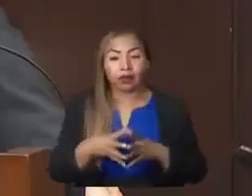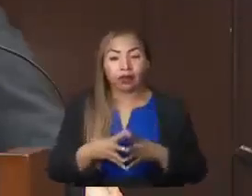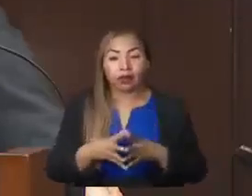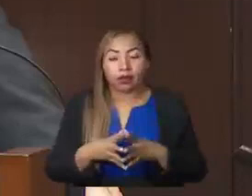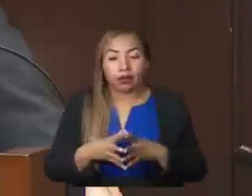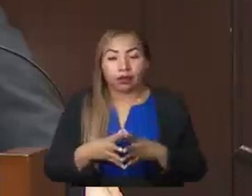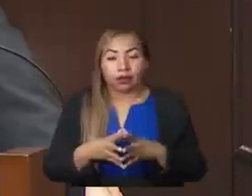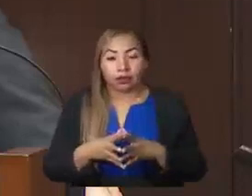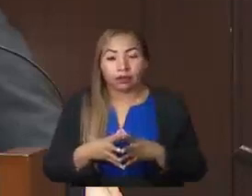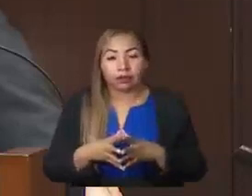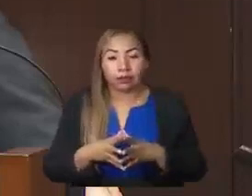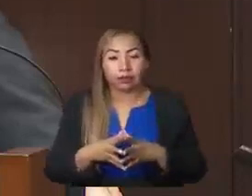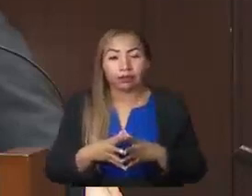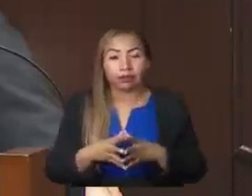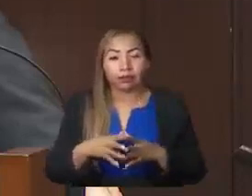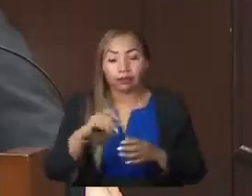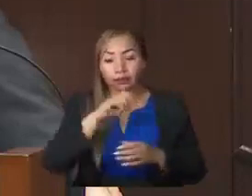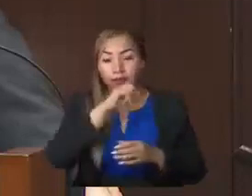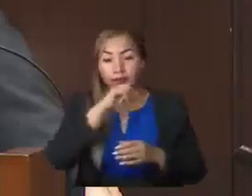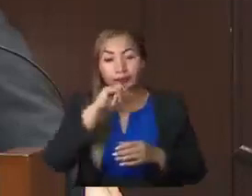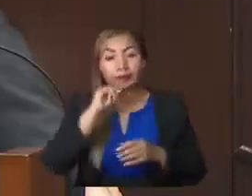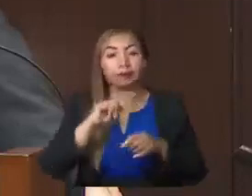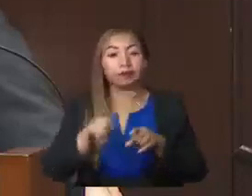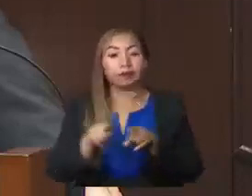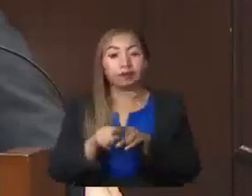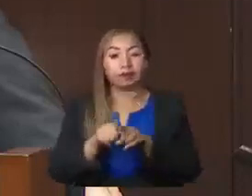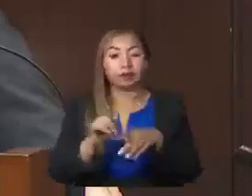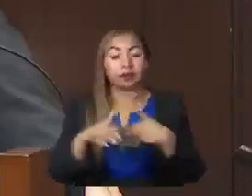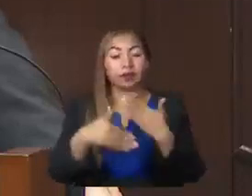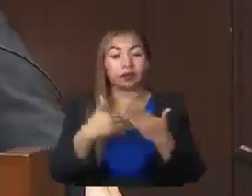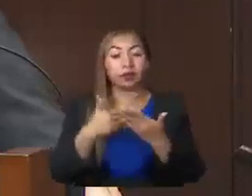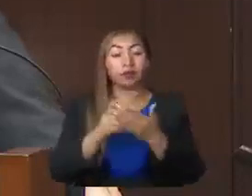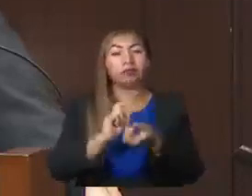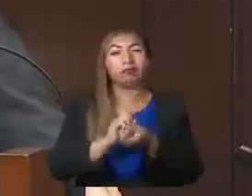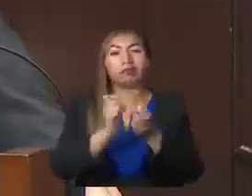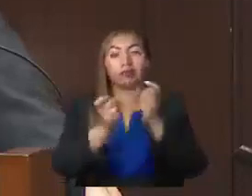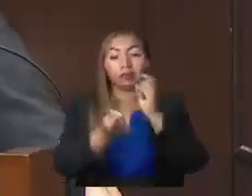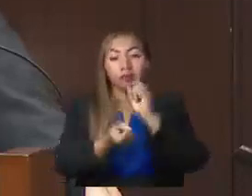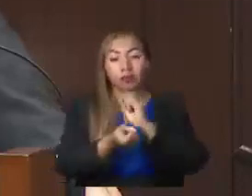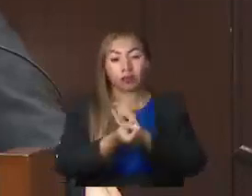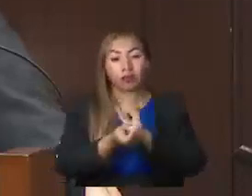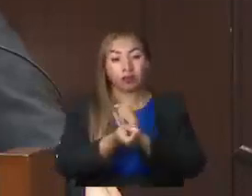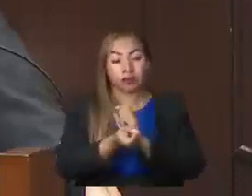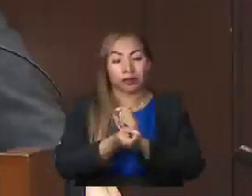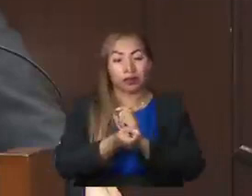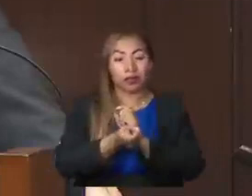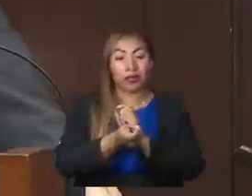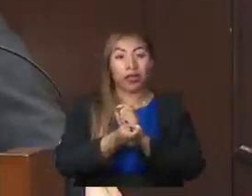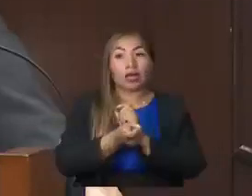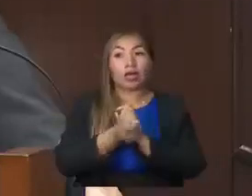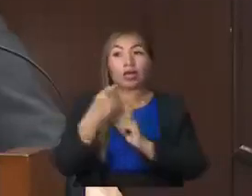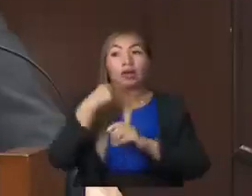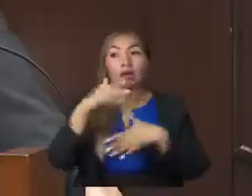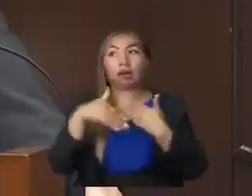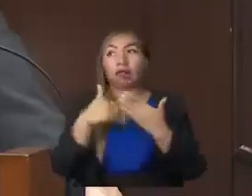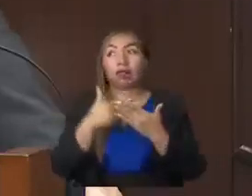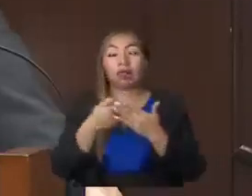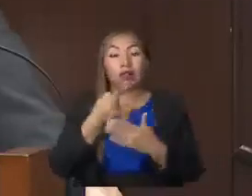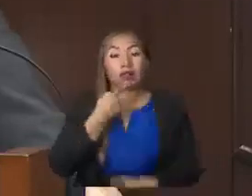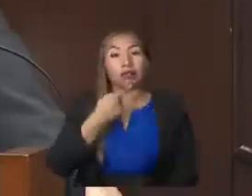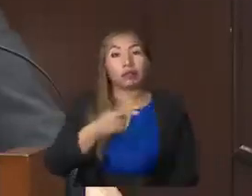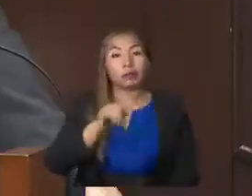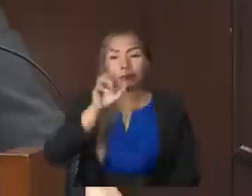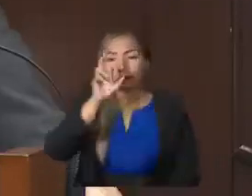la realidad requiere, sin duda, un cambio en la gestión pública. Y voy a formular tres